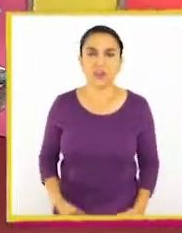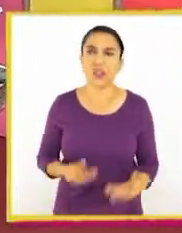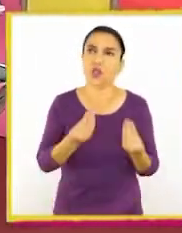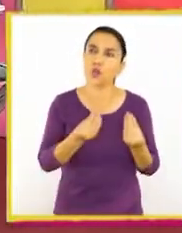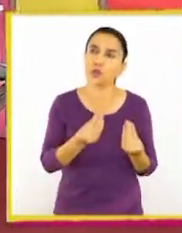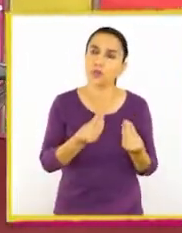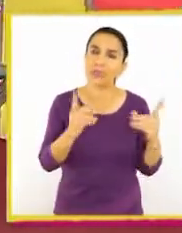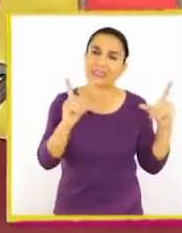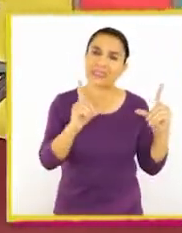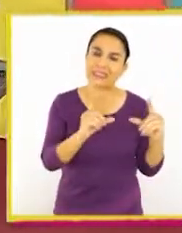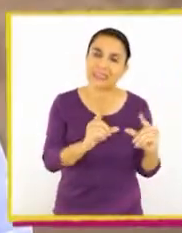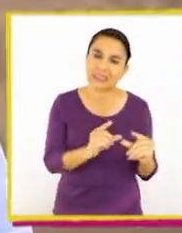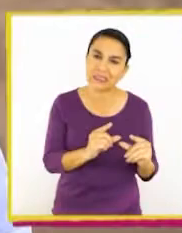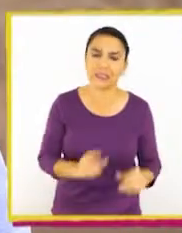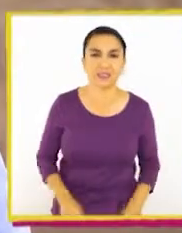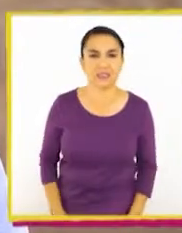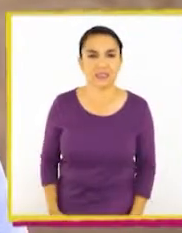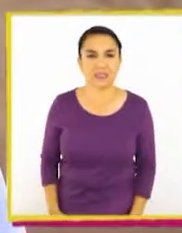¿Cómo los puedo reducir?